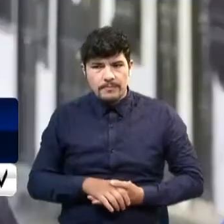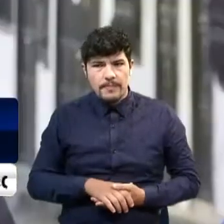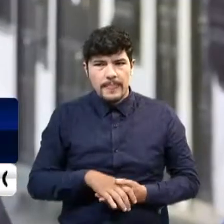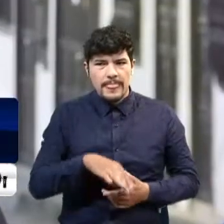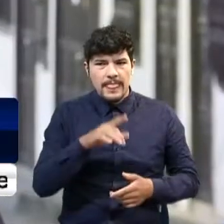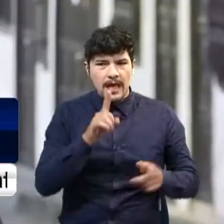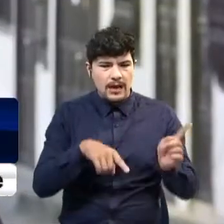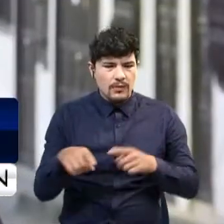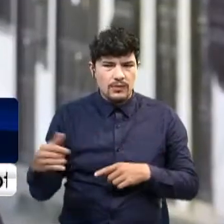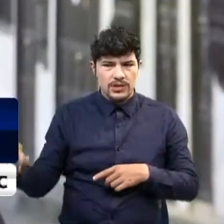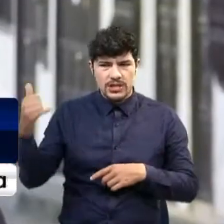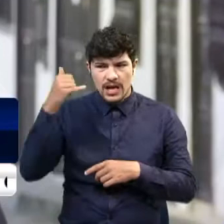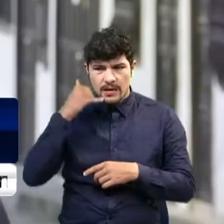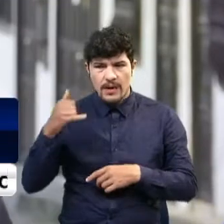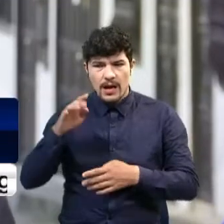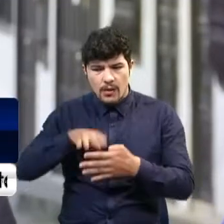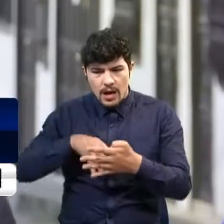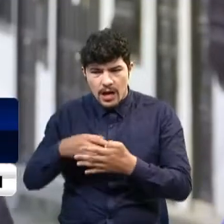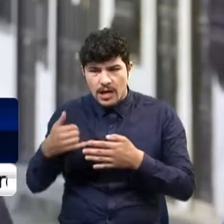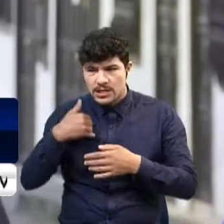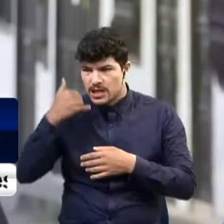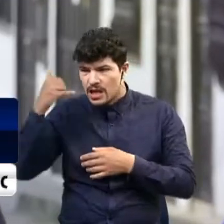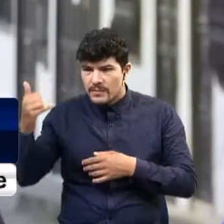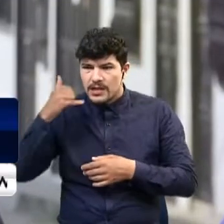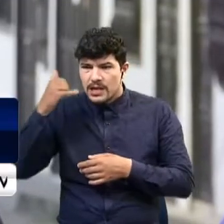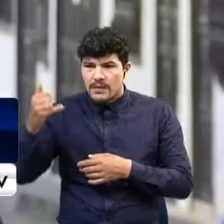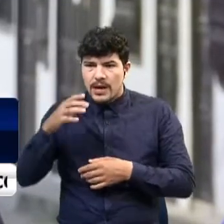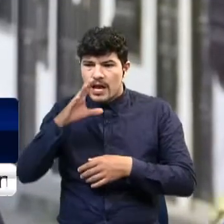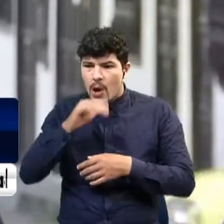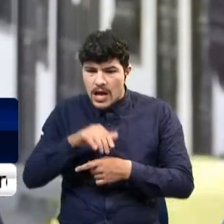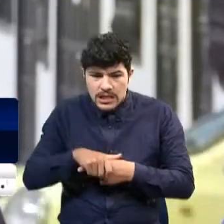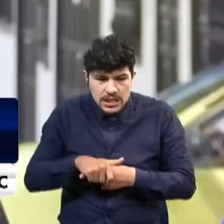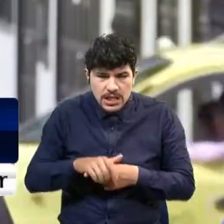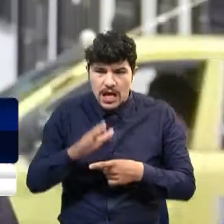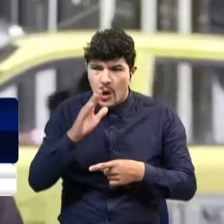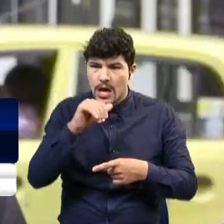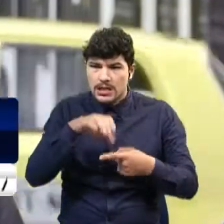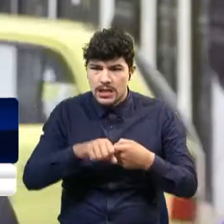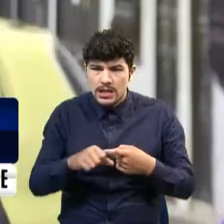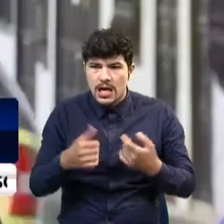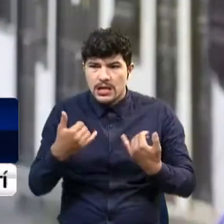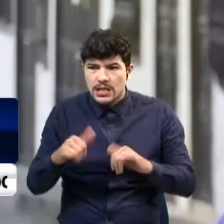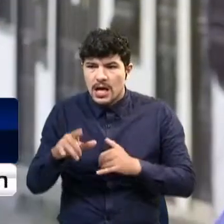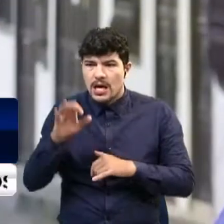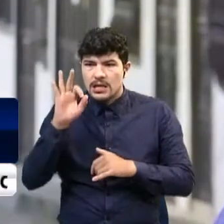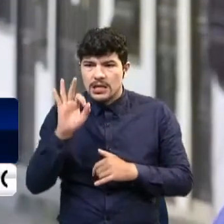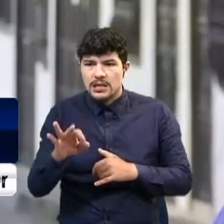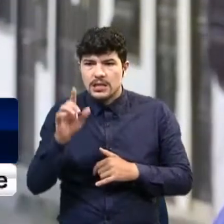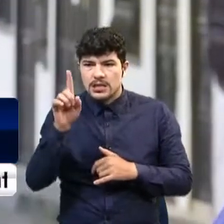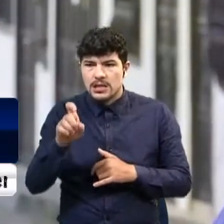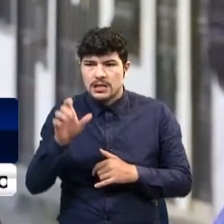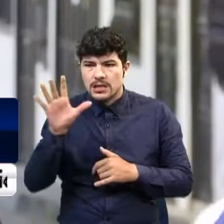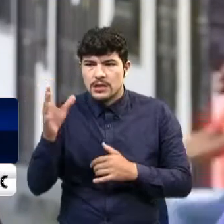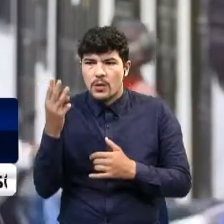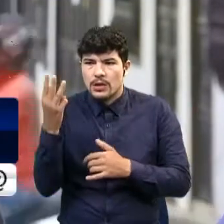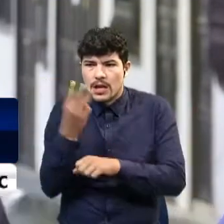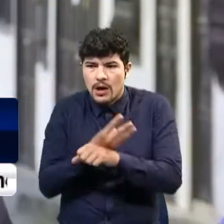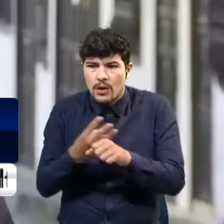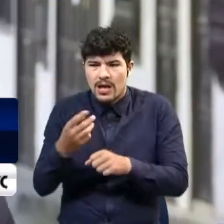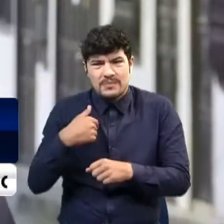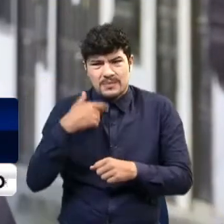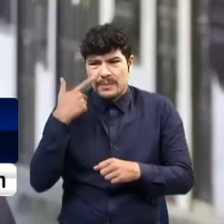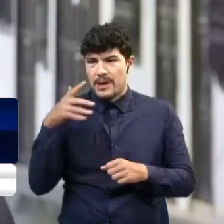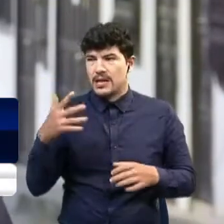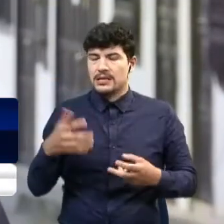horario establecido y resulta que no que no hay citas que ya asignaron 360 citas en dos horas y veinte interés horas que me